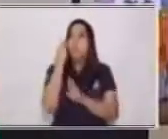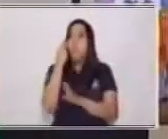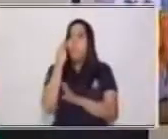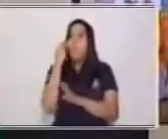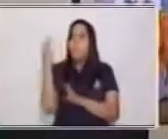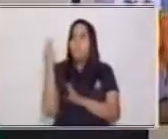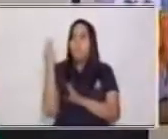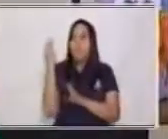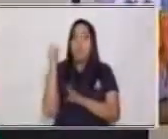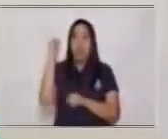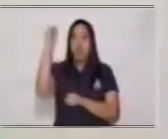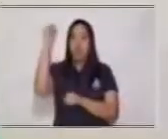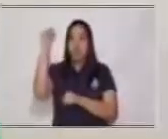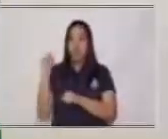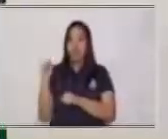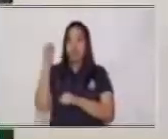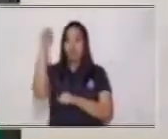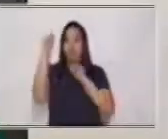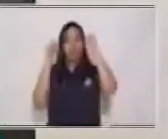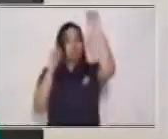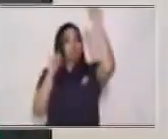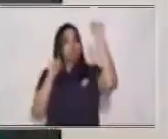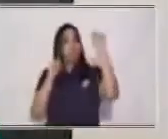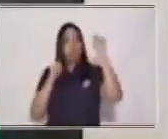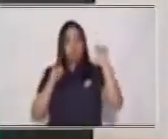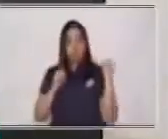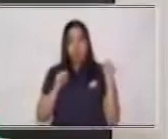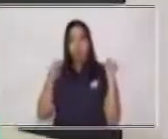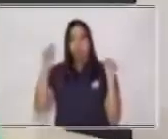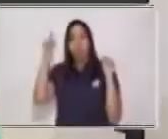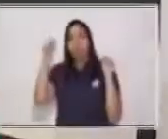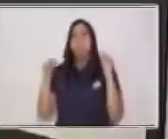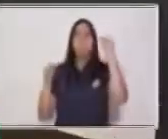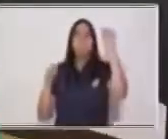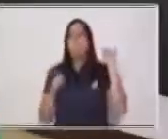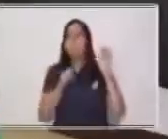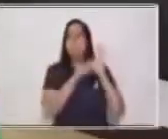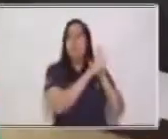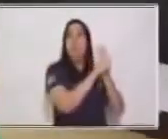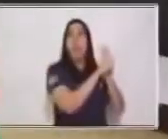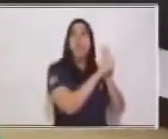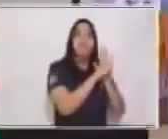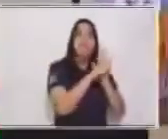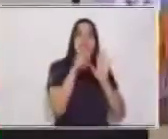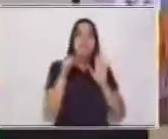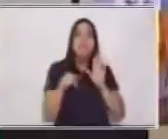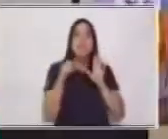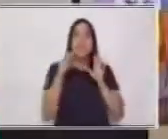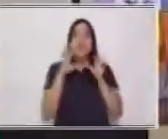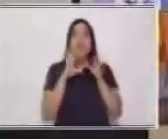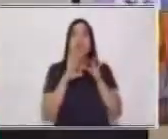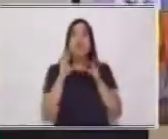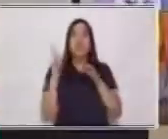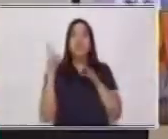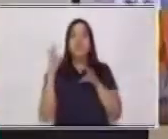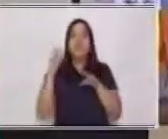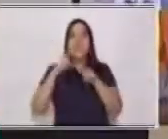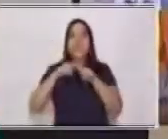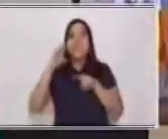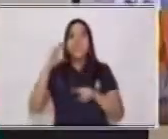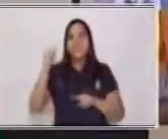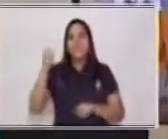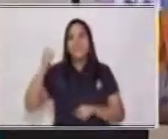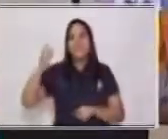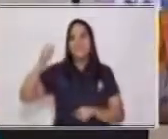En este lado y de este otro lado. Esos signos se llaman signos de exclamación. Y los utilizamos, como les venía